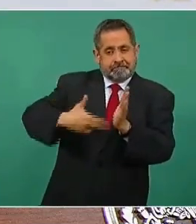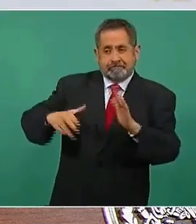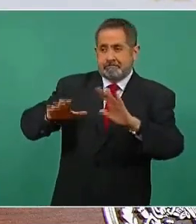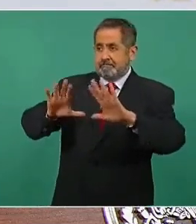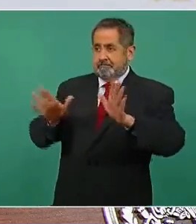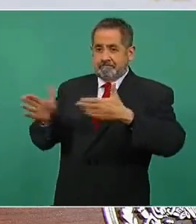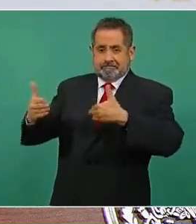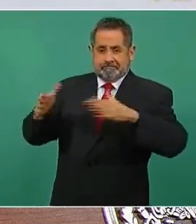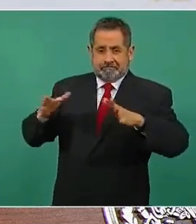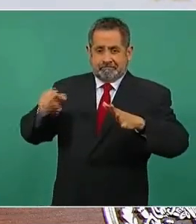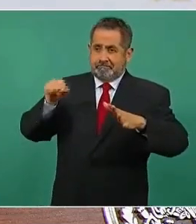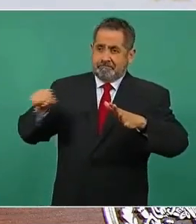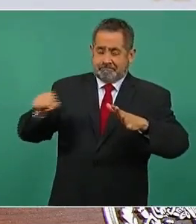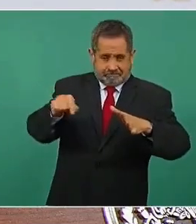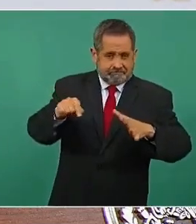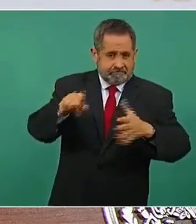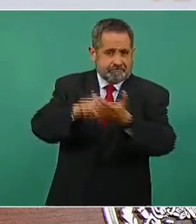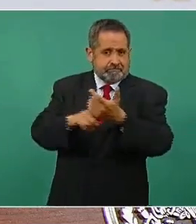están